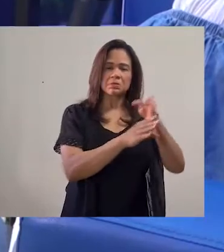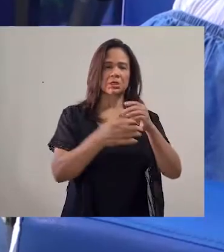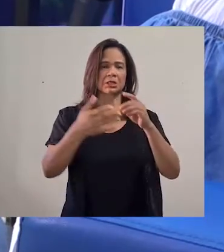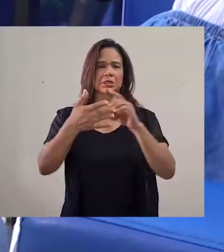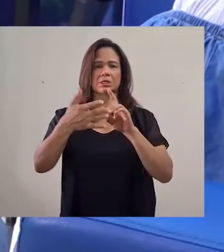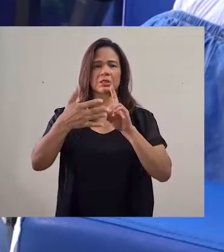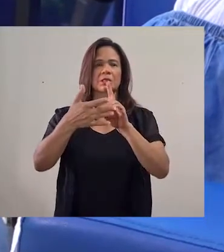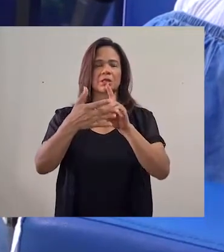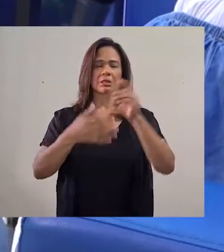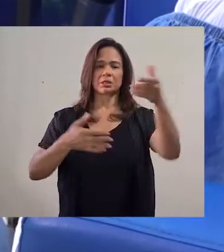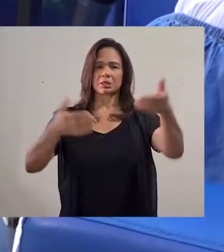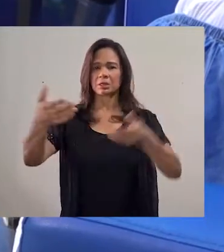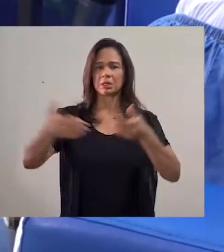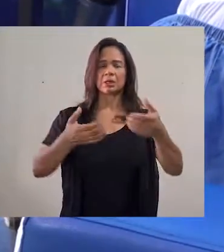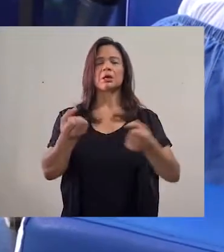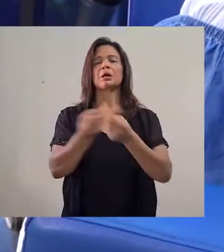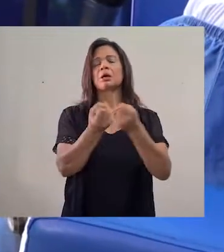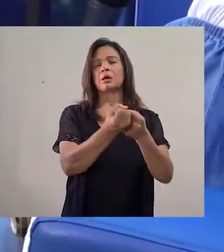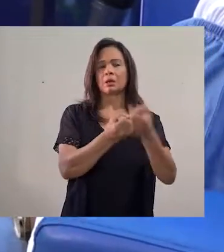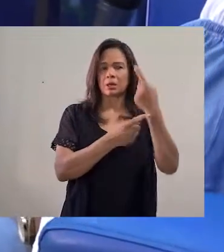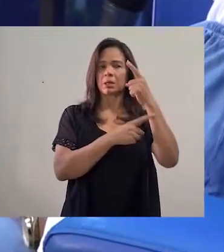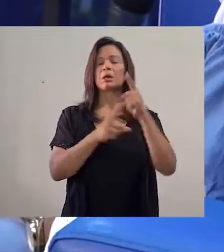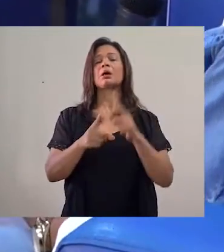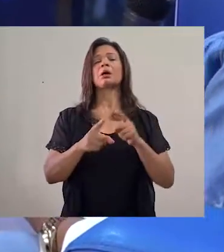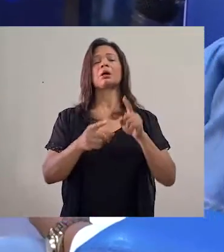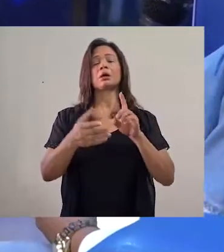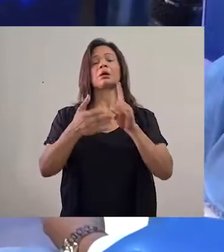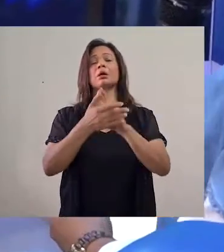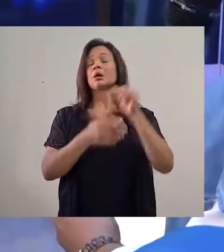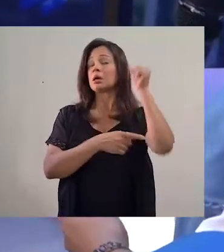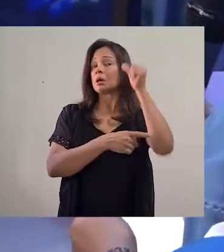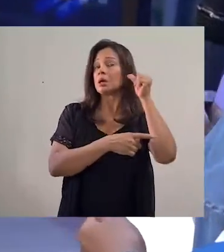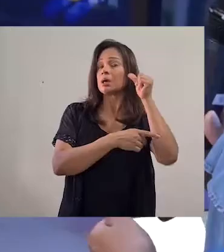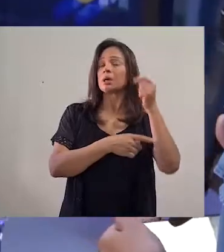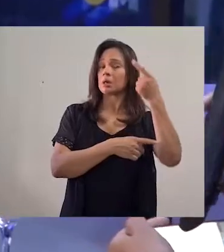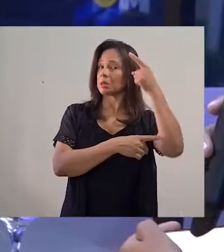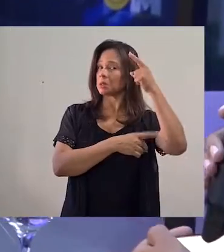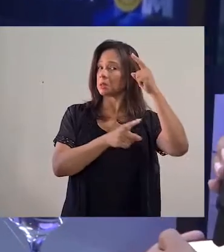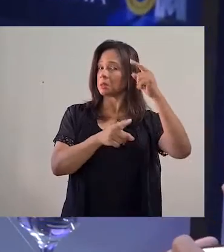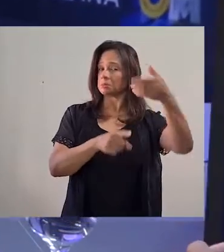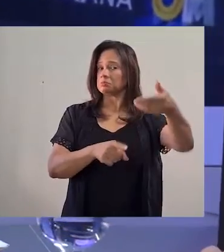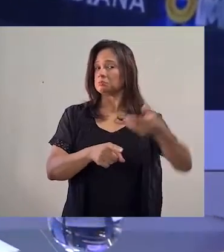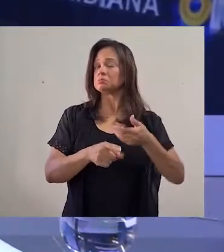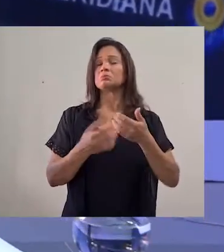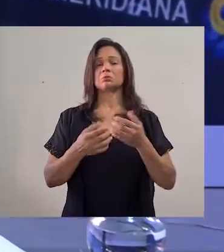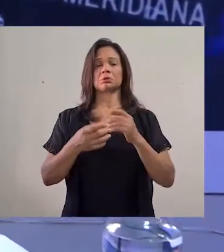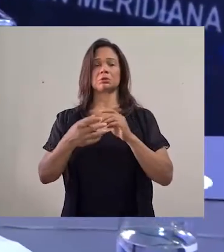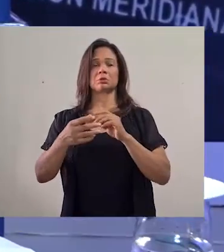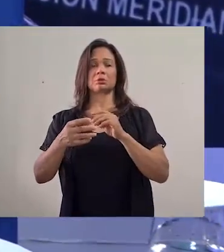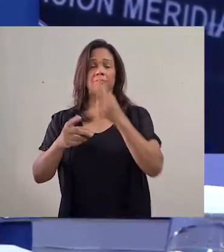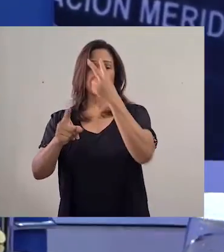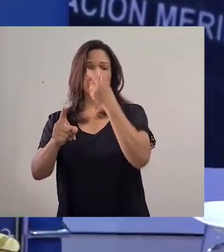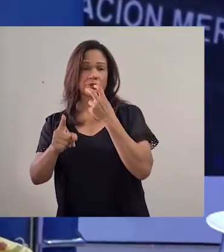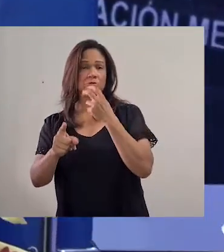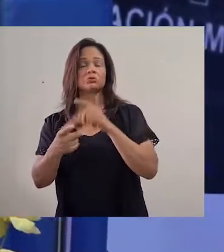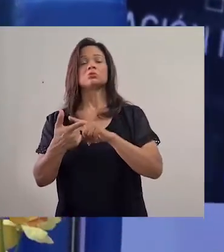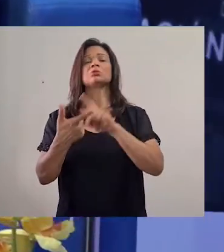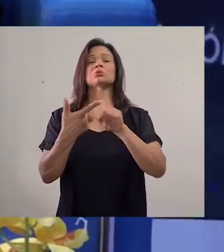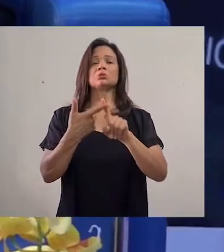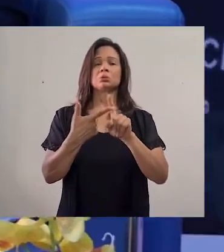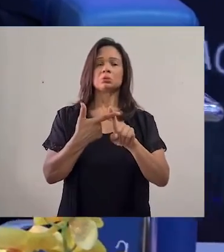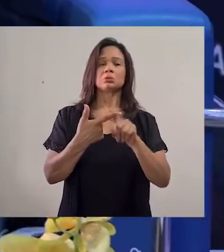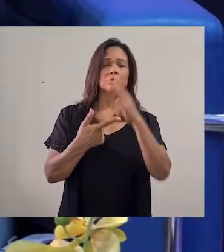condiciones de discapacidad. Invité a Clara para que nos apoye en el caso de la discapacidad auditiva. Tenemos la